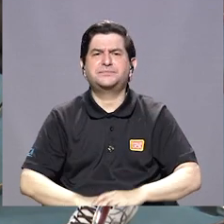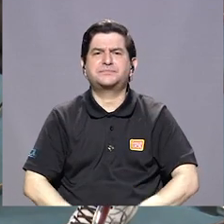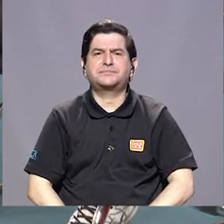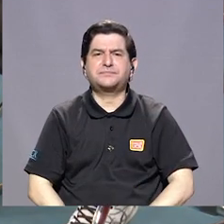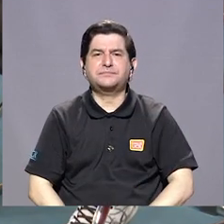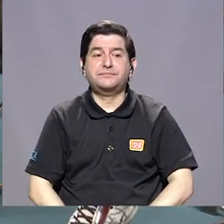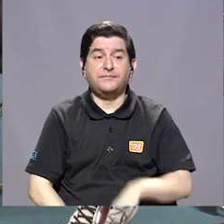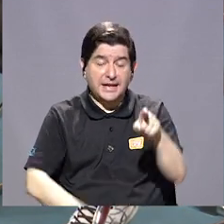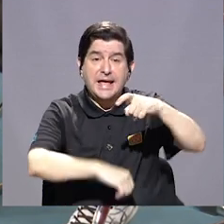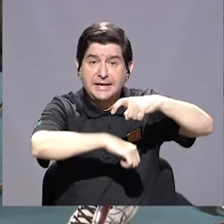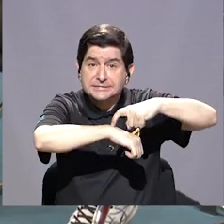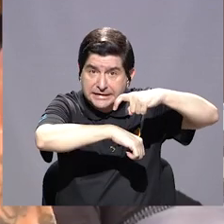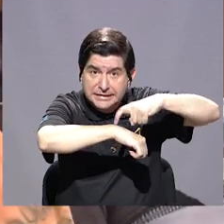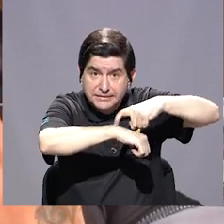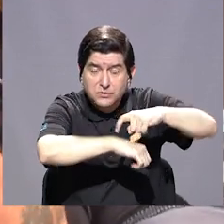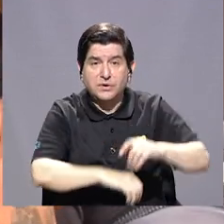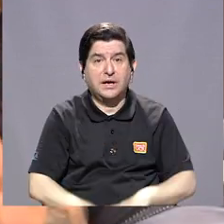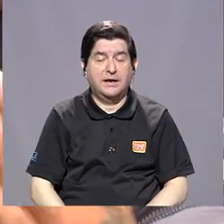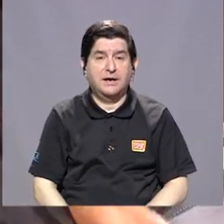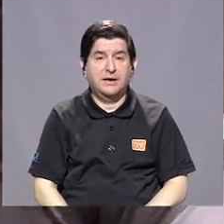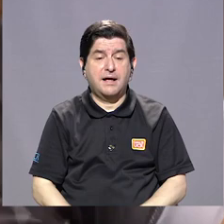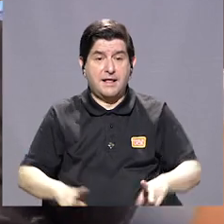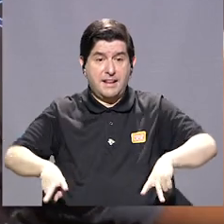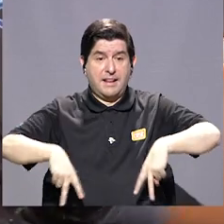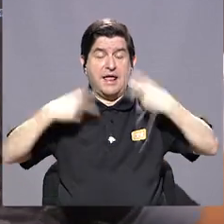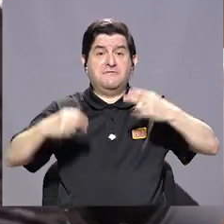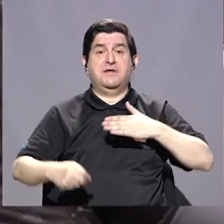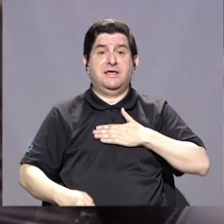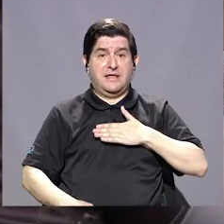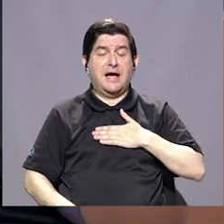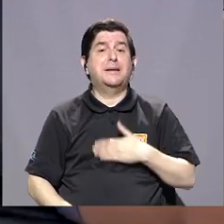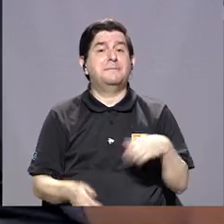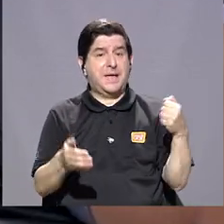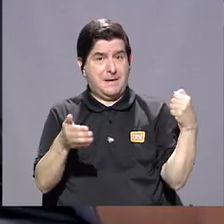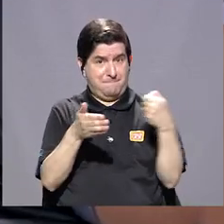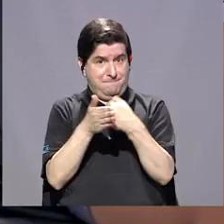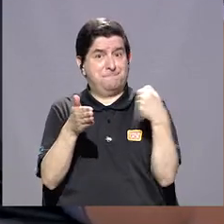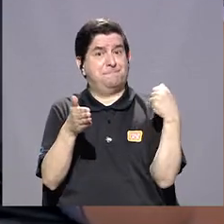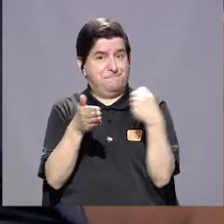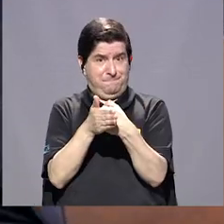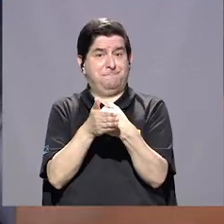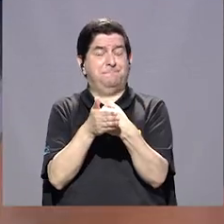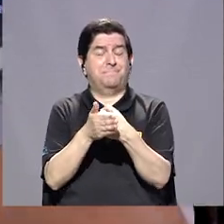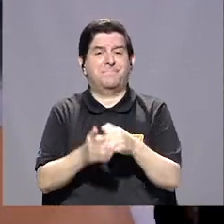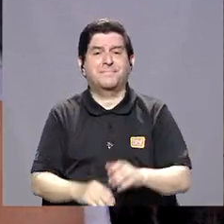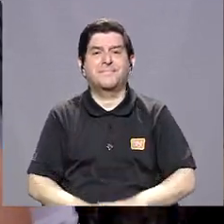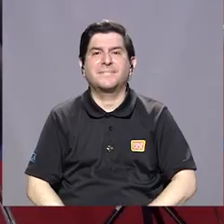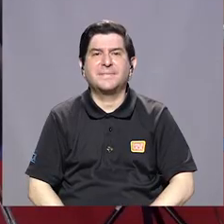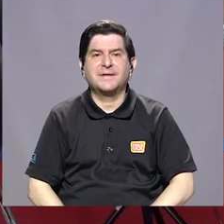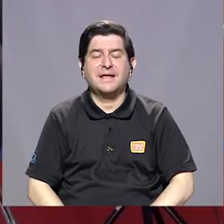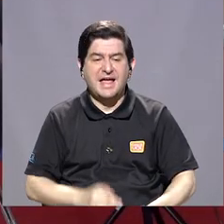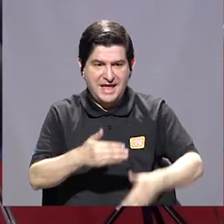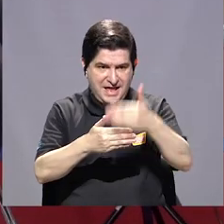Fue un periodo donde, mire, la vida me cacheteó bastante, porque antes de salir de mi